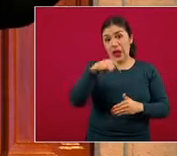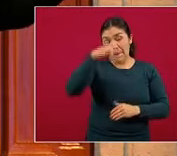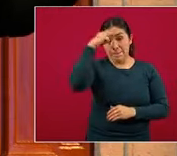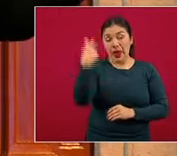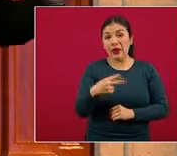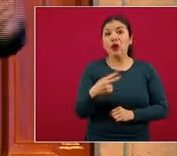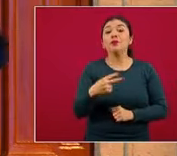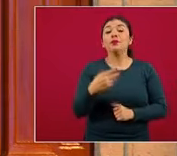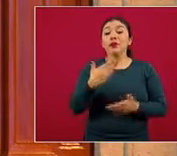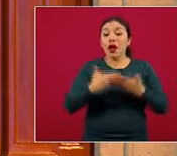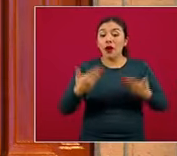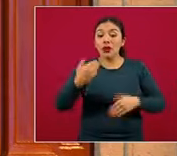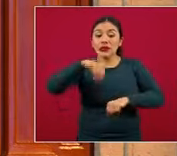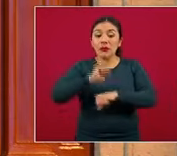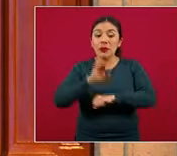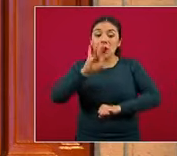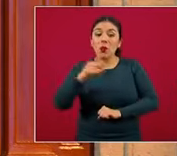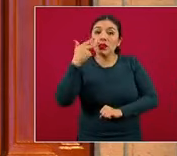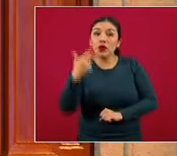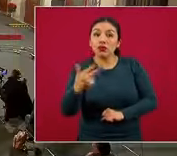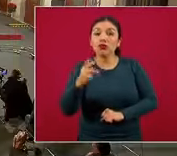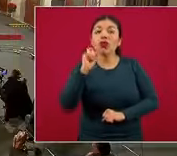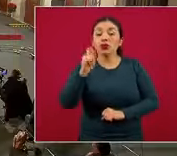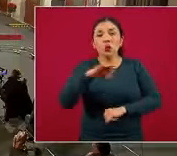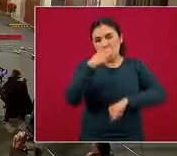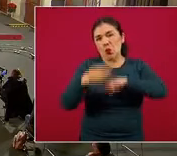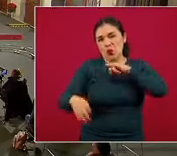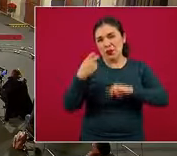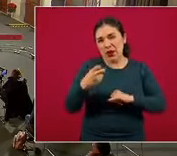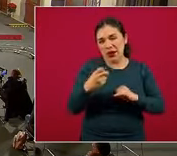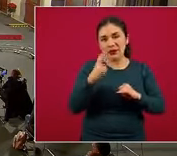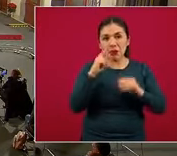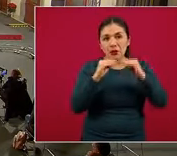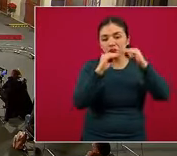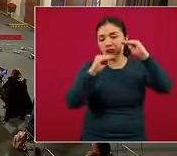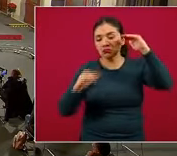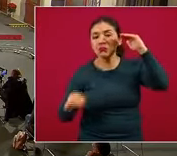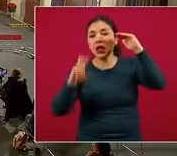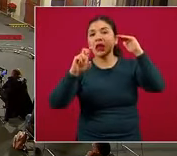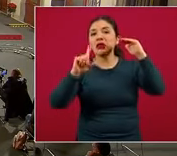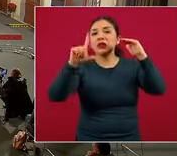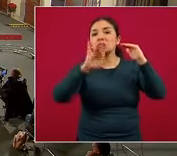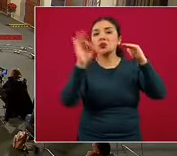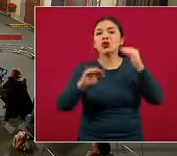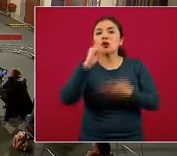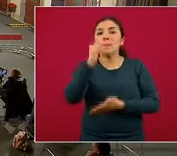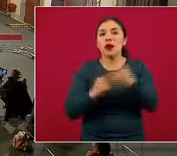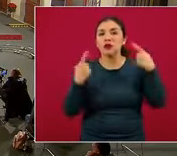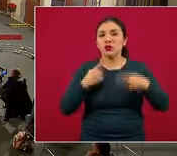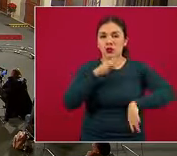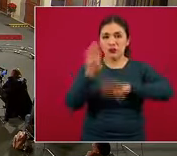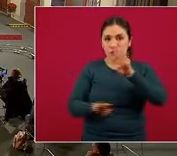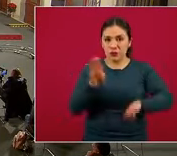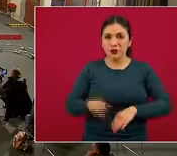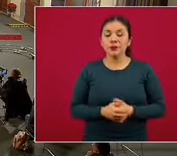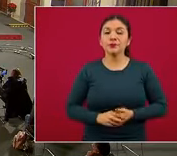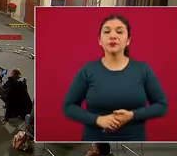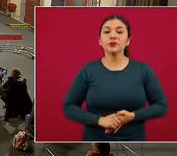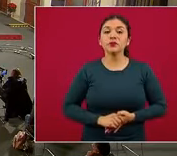México, y la semana 48, que es la última que tenemos graficada. Veamos ahora